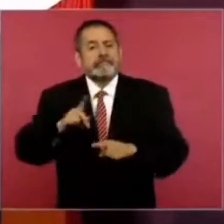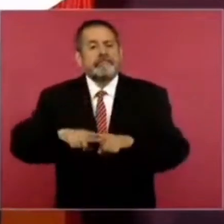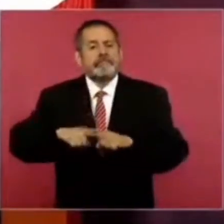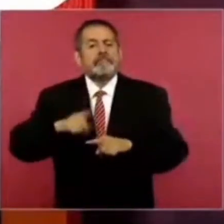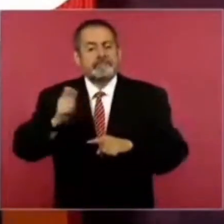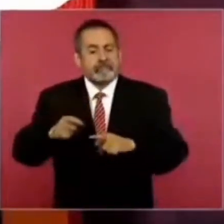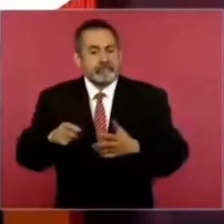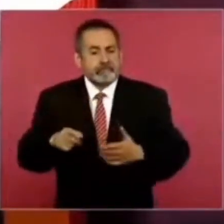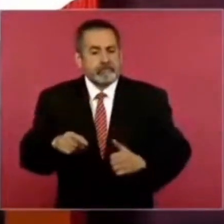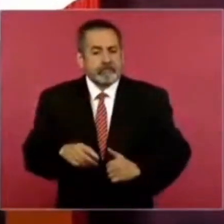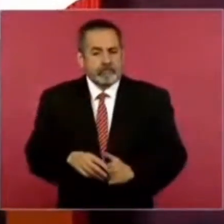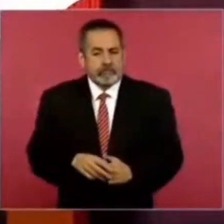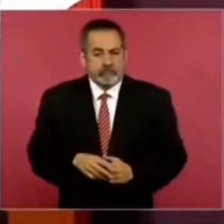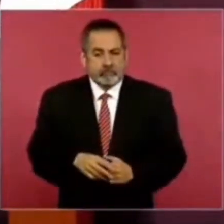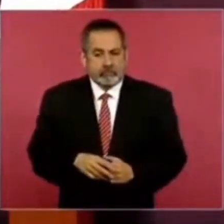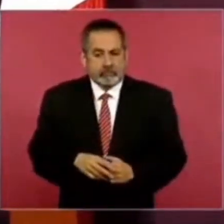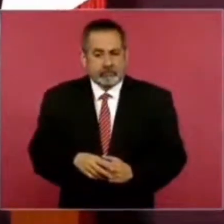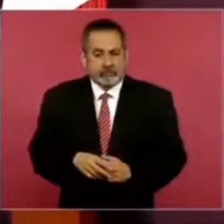es